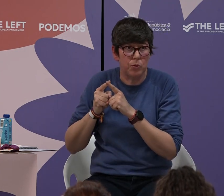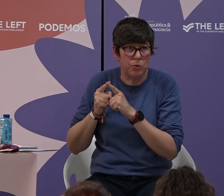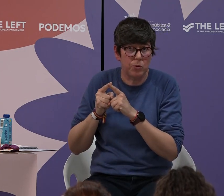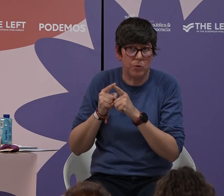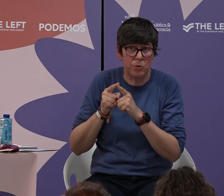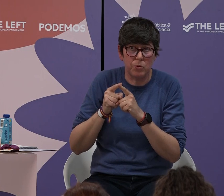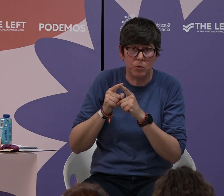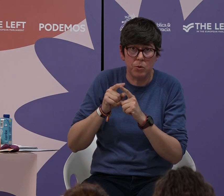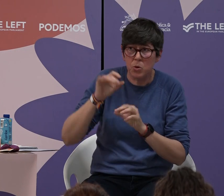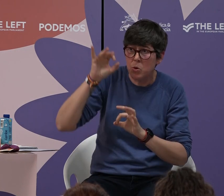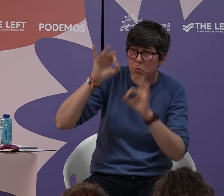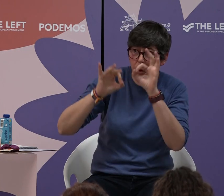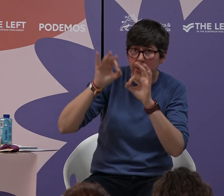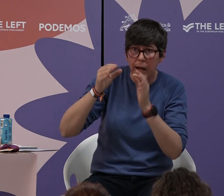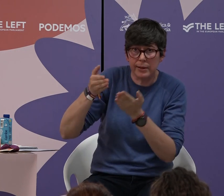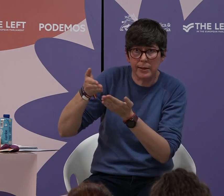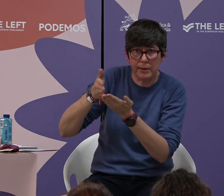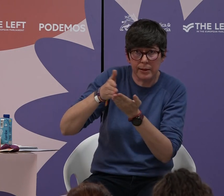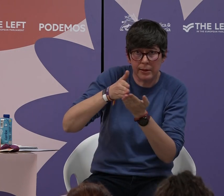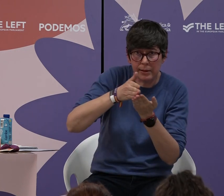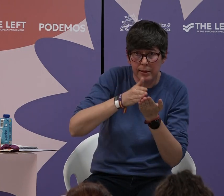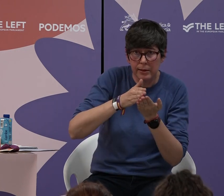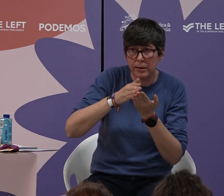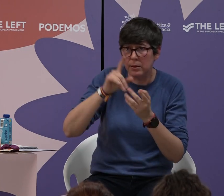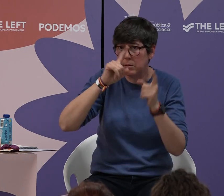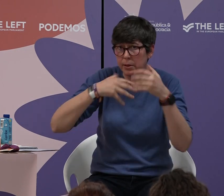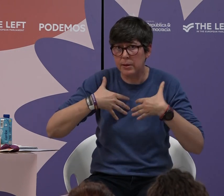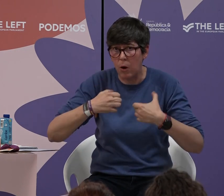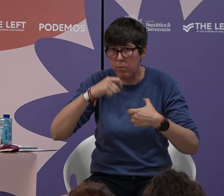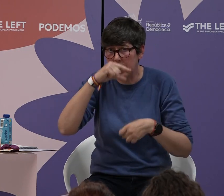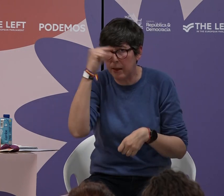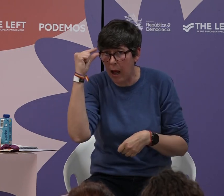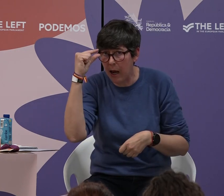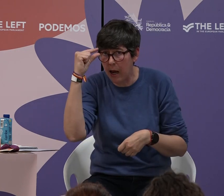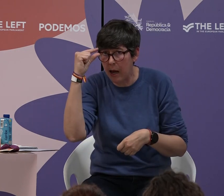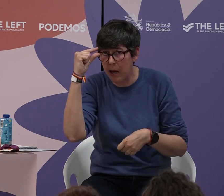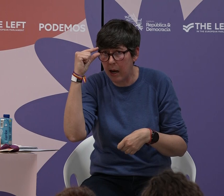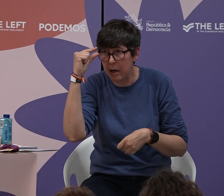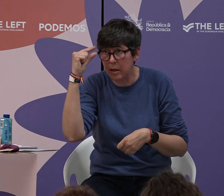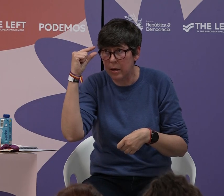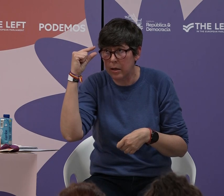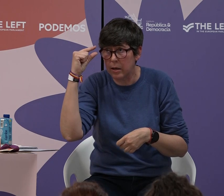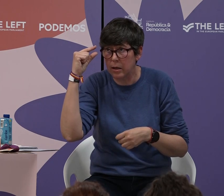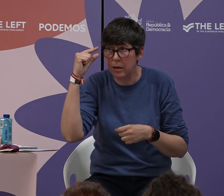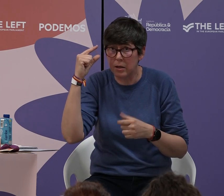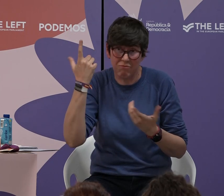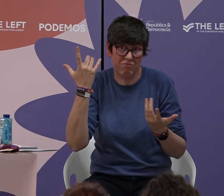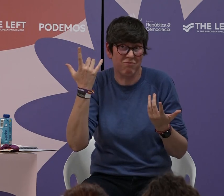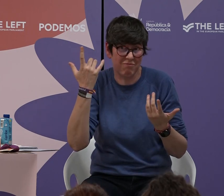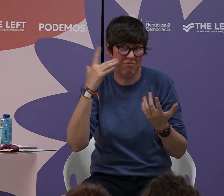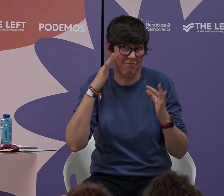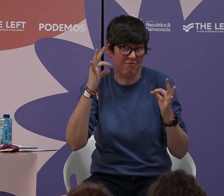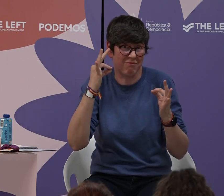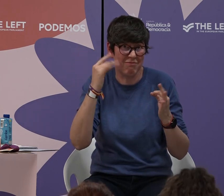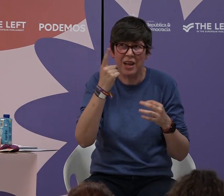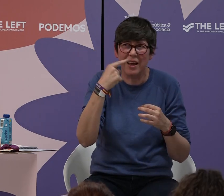recibiendo llamadas de acoso para que la gente se vaya de sus lugares está afectando a la salud mental de